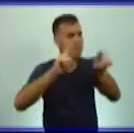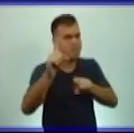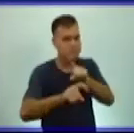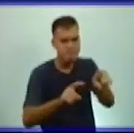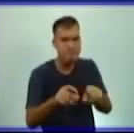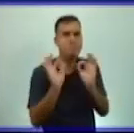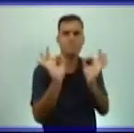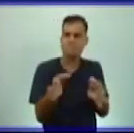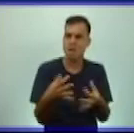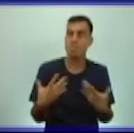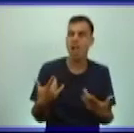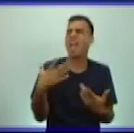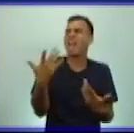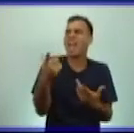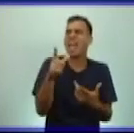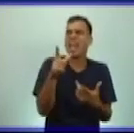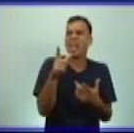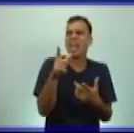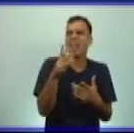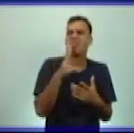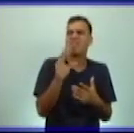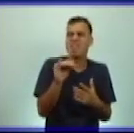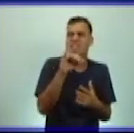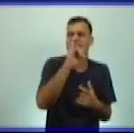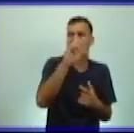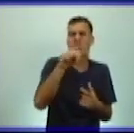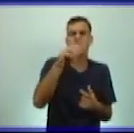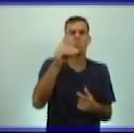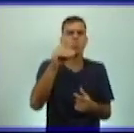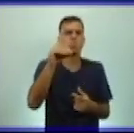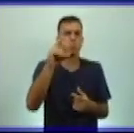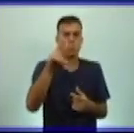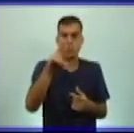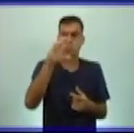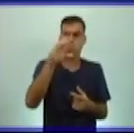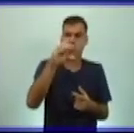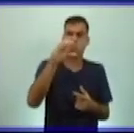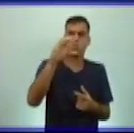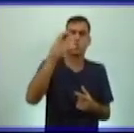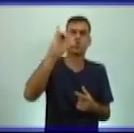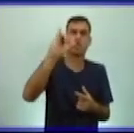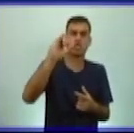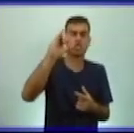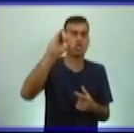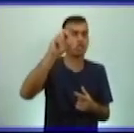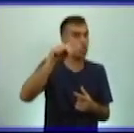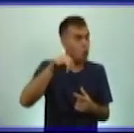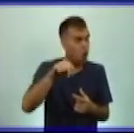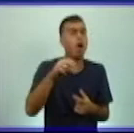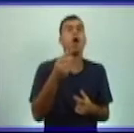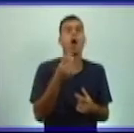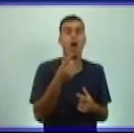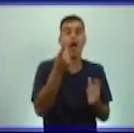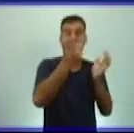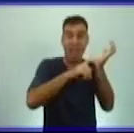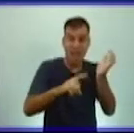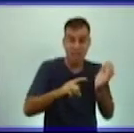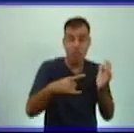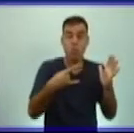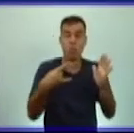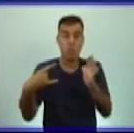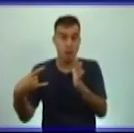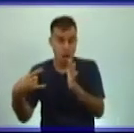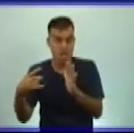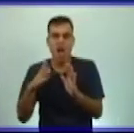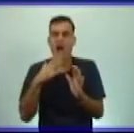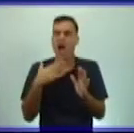el fenómeno de la inducción electromagnética? Muchas veces los docentes en clase lo hacemos muchas veces, y a veces nos sorprendemos porque después de haberlo